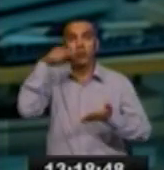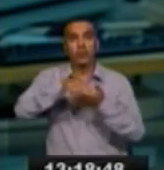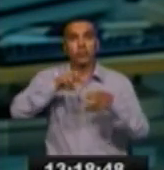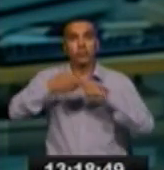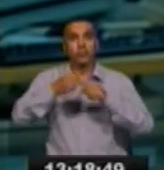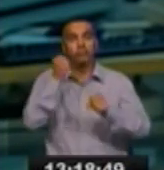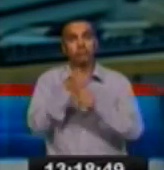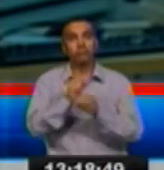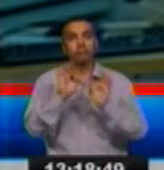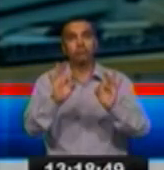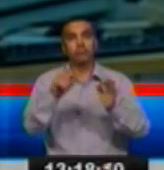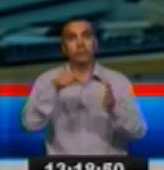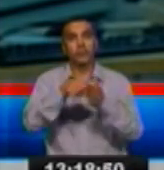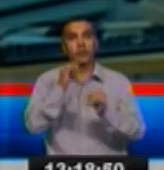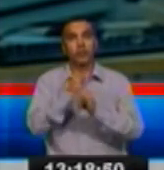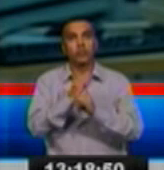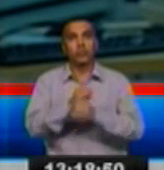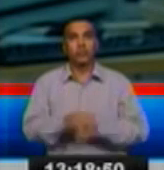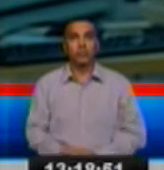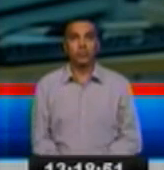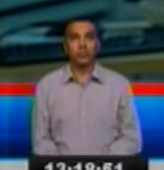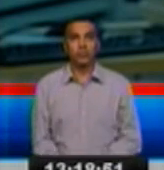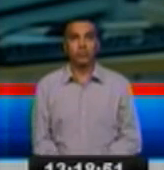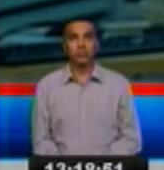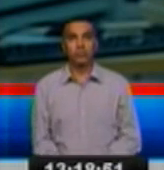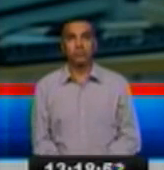el desempeño de esa institución.